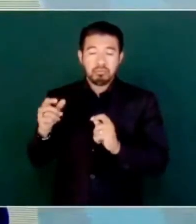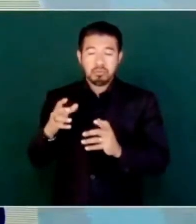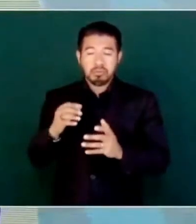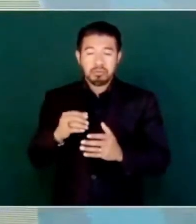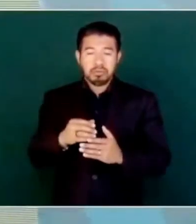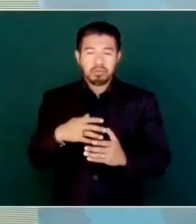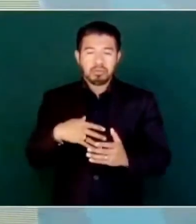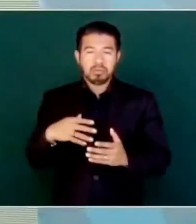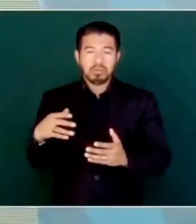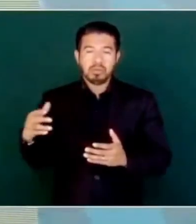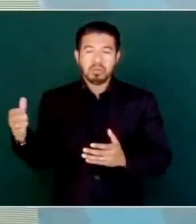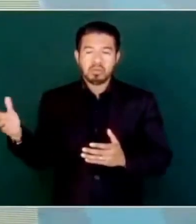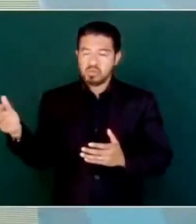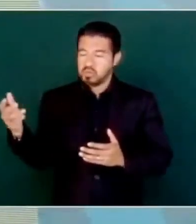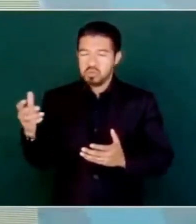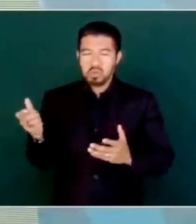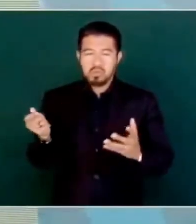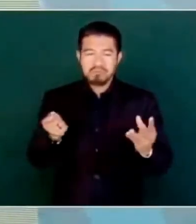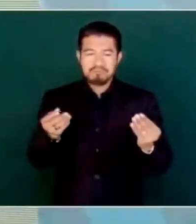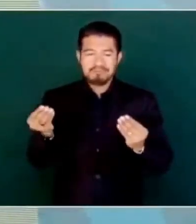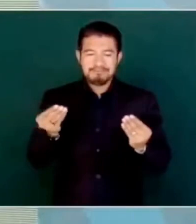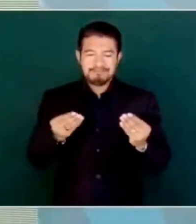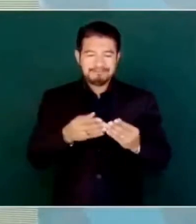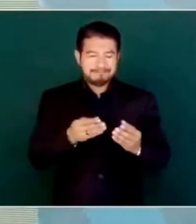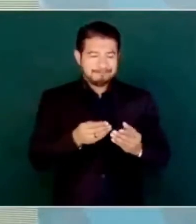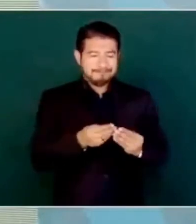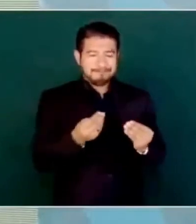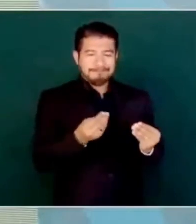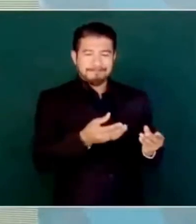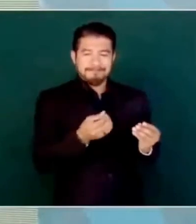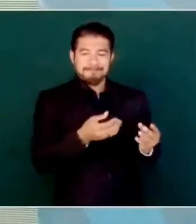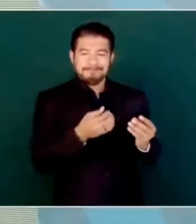recibía dinero por fuera y no ingresaba.